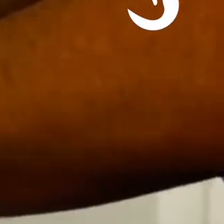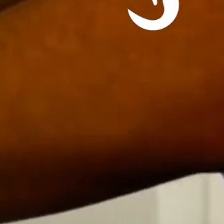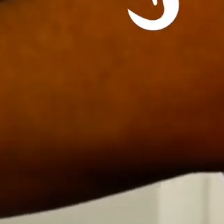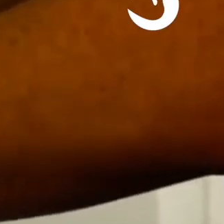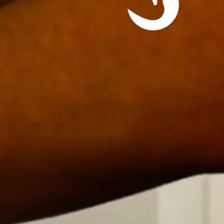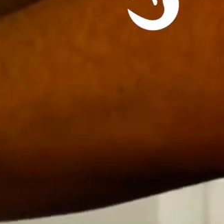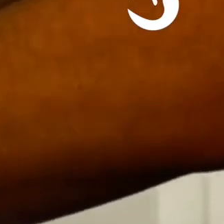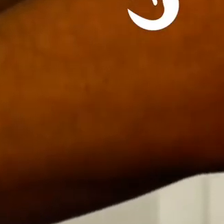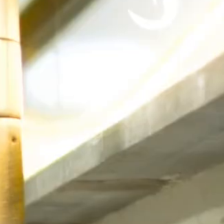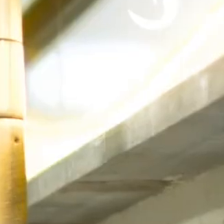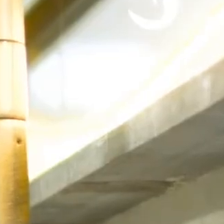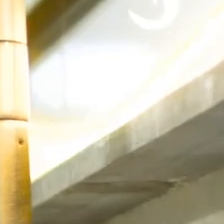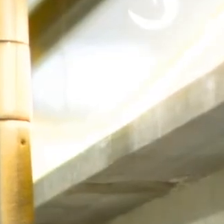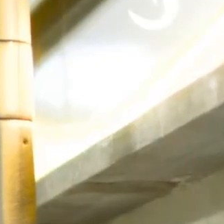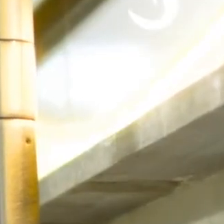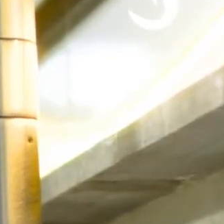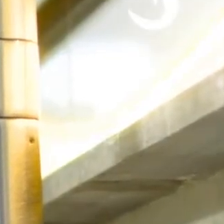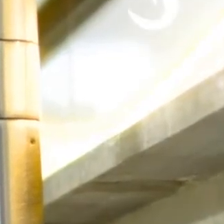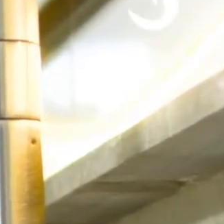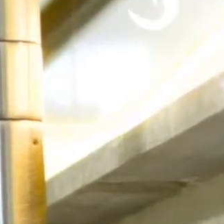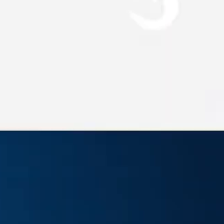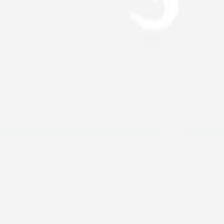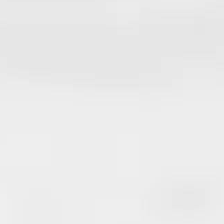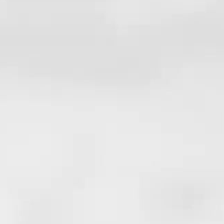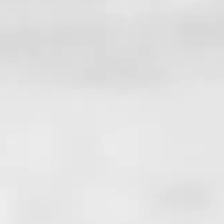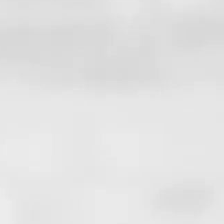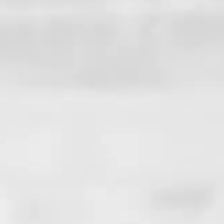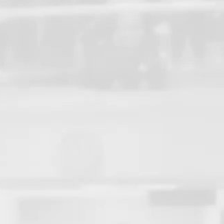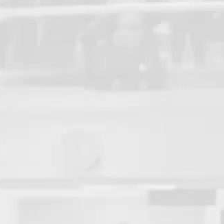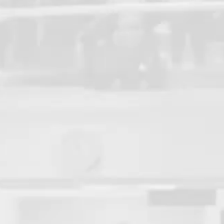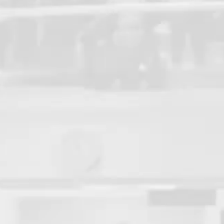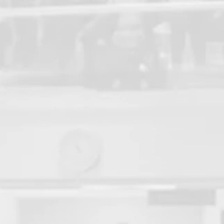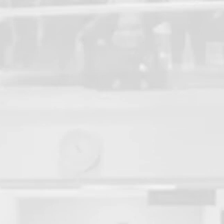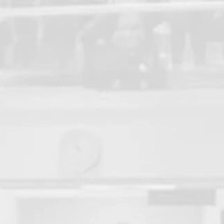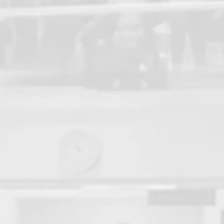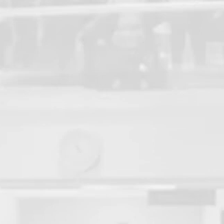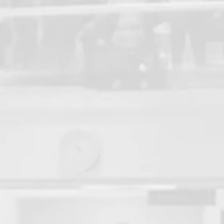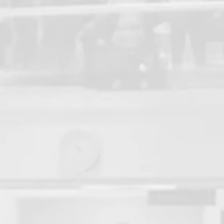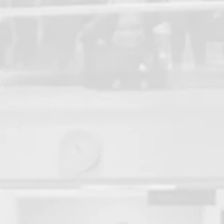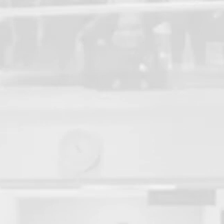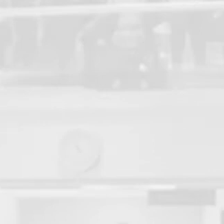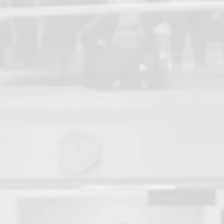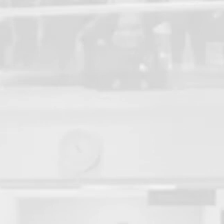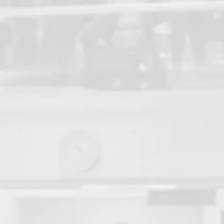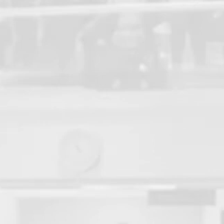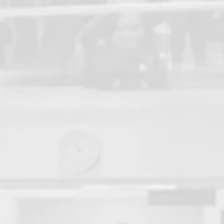social, lávate las manos y desinfecta tus objetos personales. Es un mensaje de Casa de